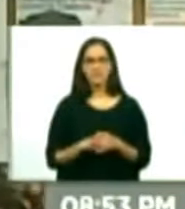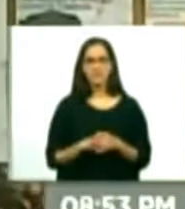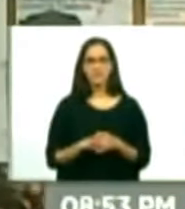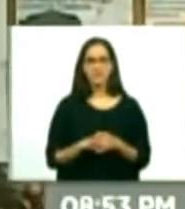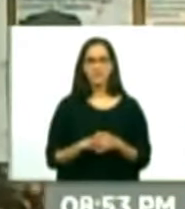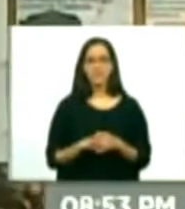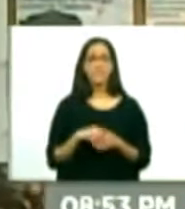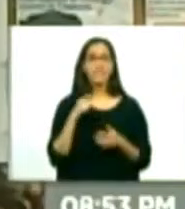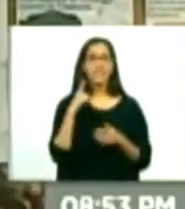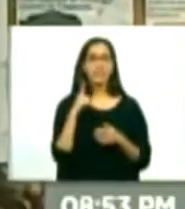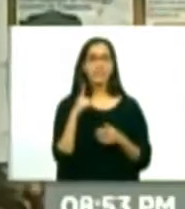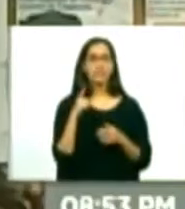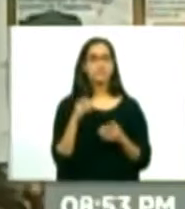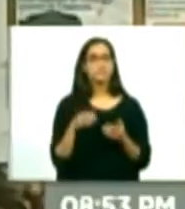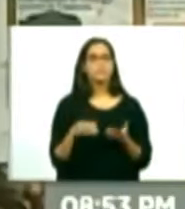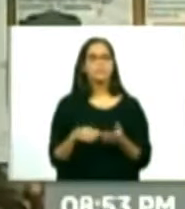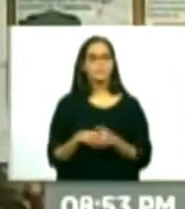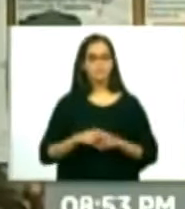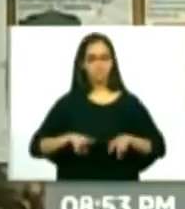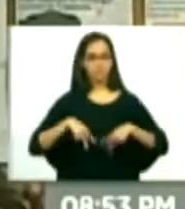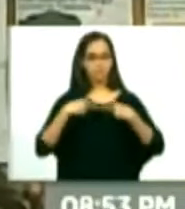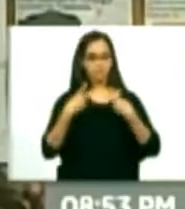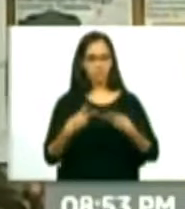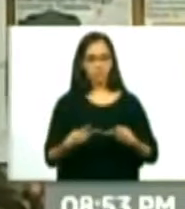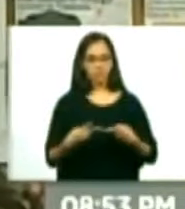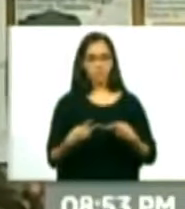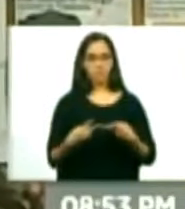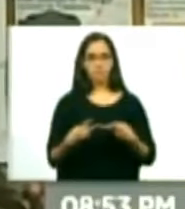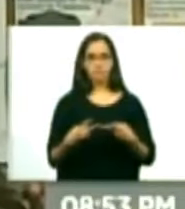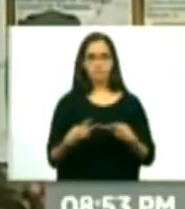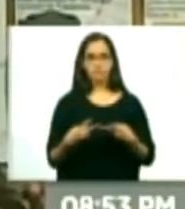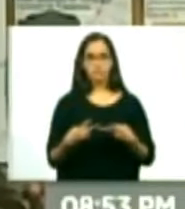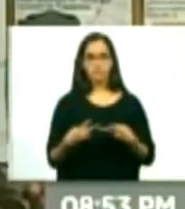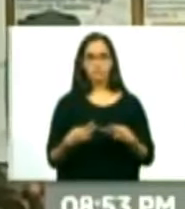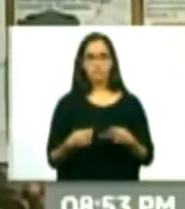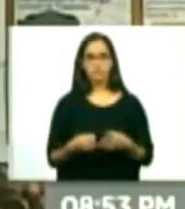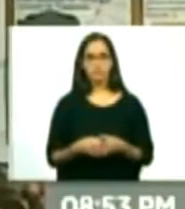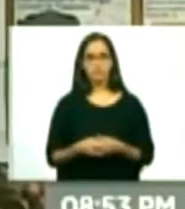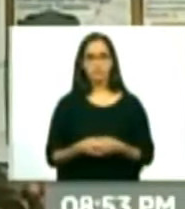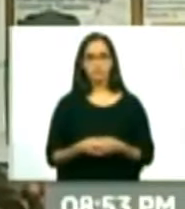del armisticio y del